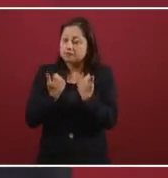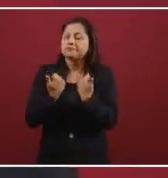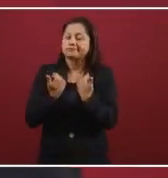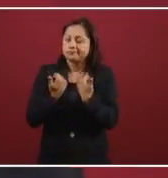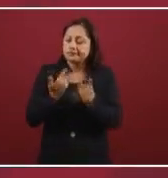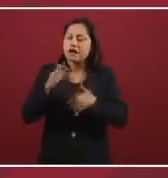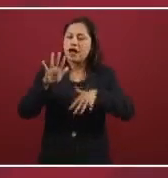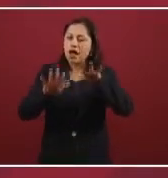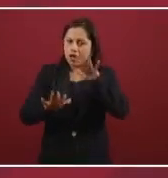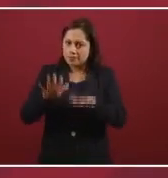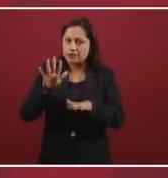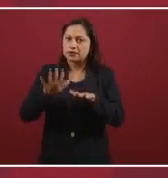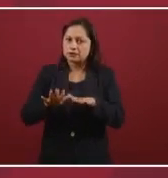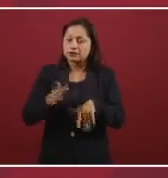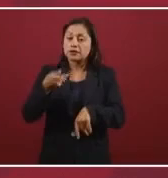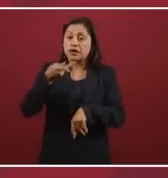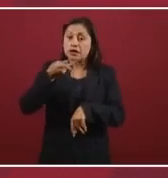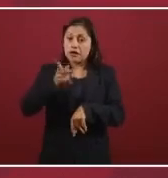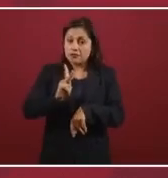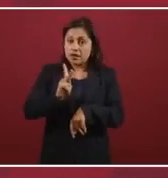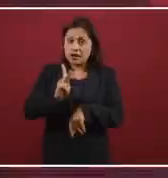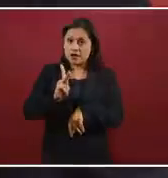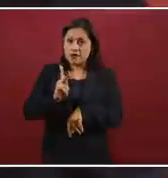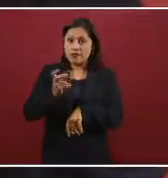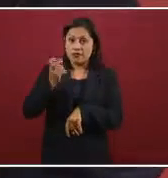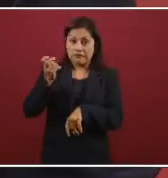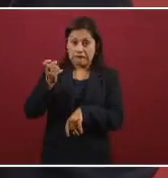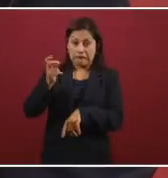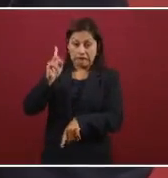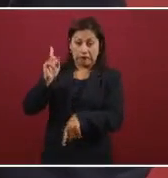el respeto, la tolerancia,